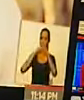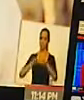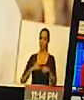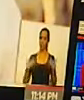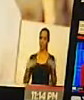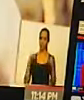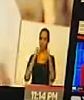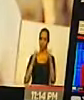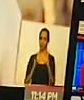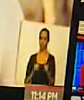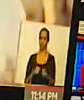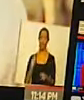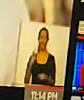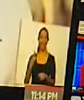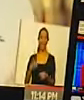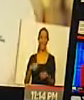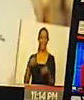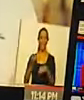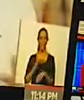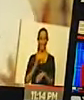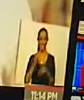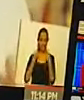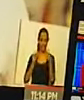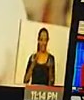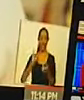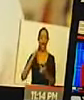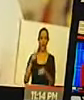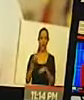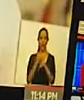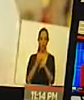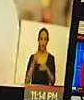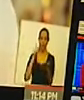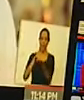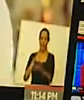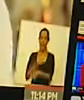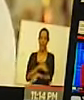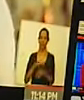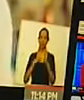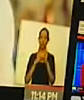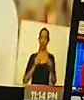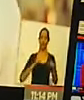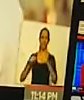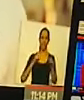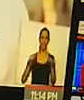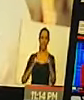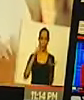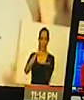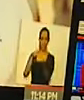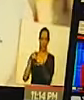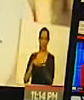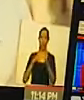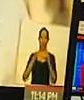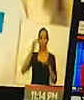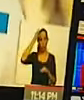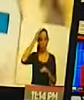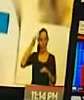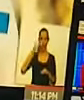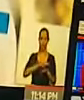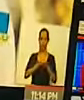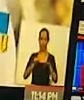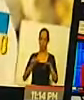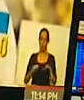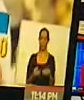vez en Naguanagua se ve que hay gestión, porque salen a la calle todos sus directores, todos los concejales y por supuesto el alcalde